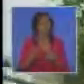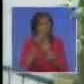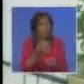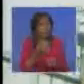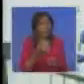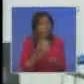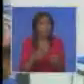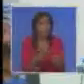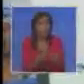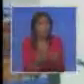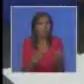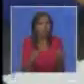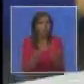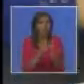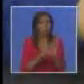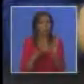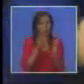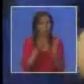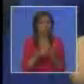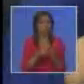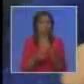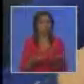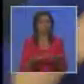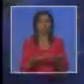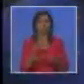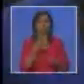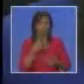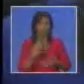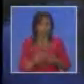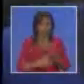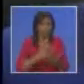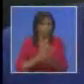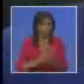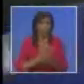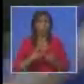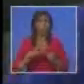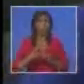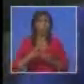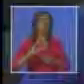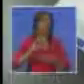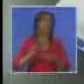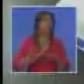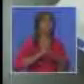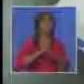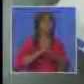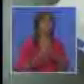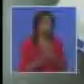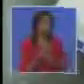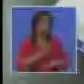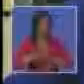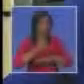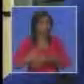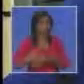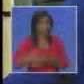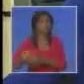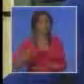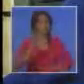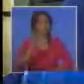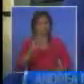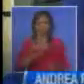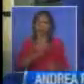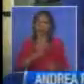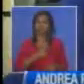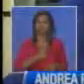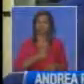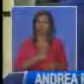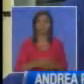mayoritaria. Entonces, de suspender el concurso o postergar la designación del superintendente de información, ni hablar. La salida para nosotros